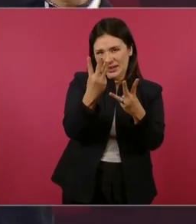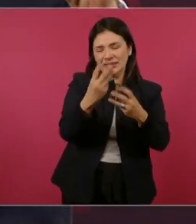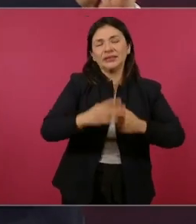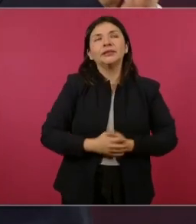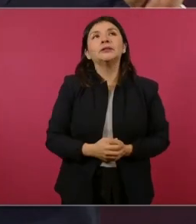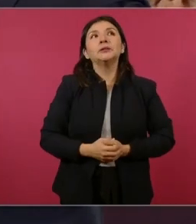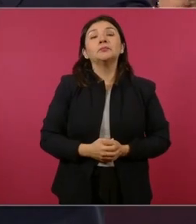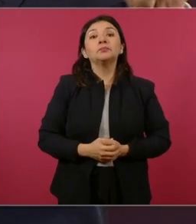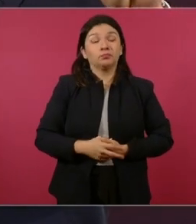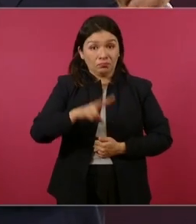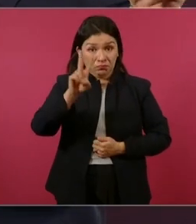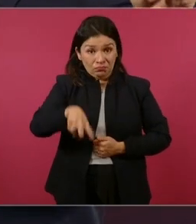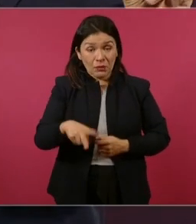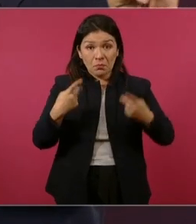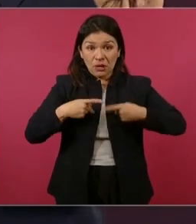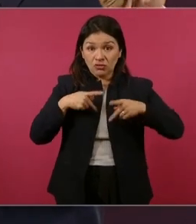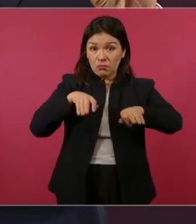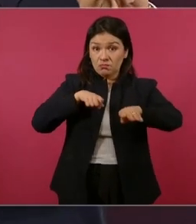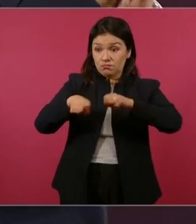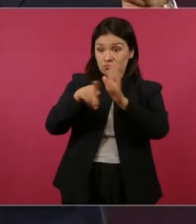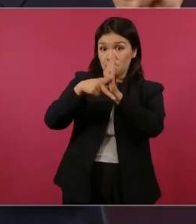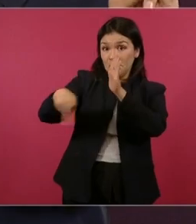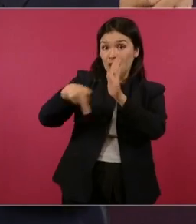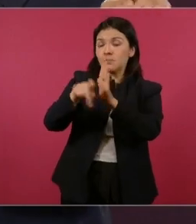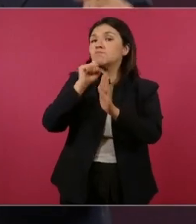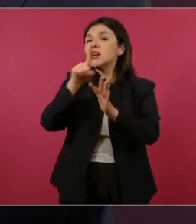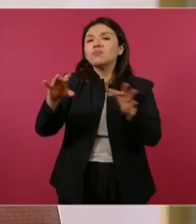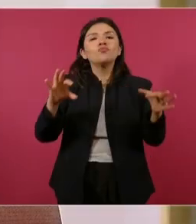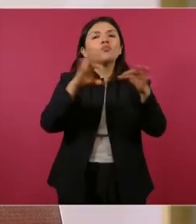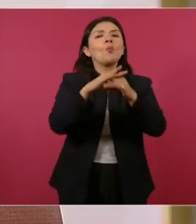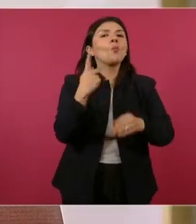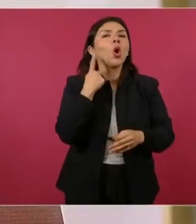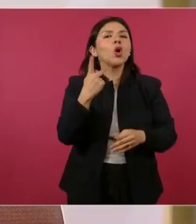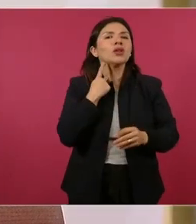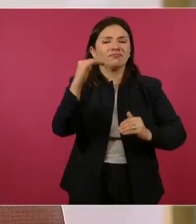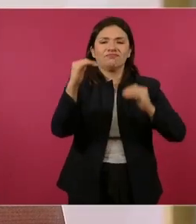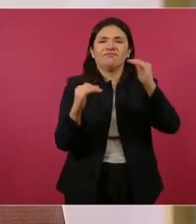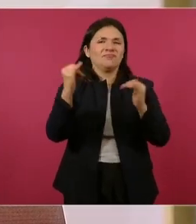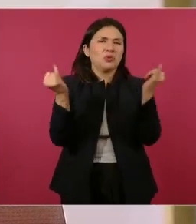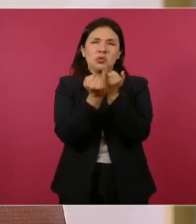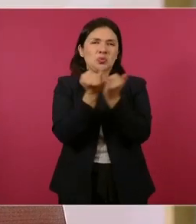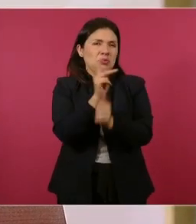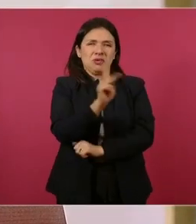Sin duda, el periodista era político y el político era periodista.